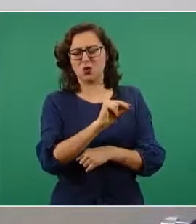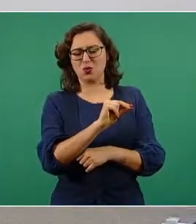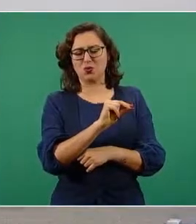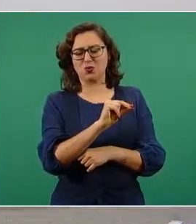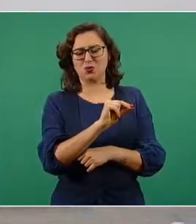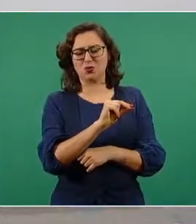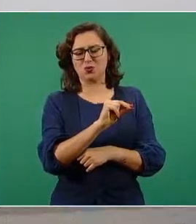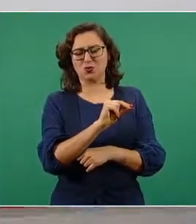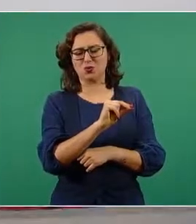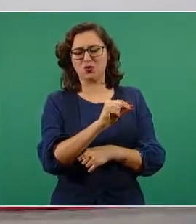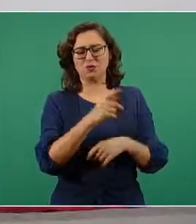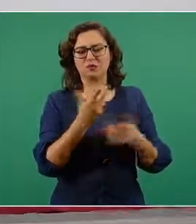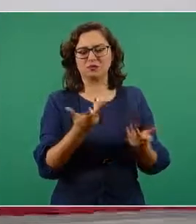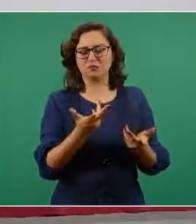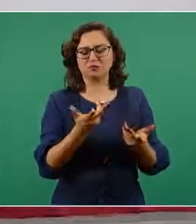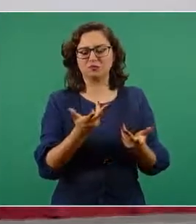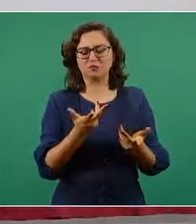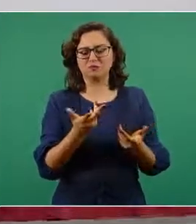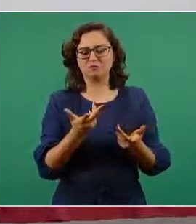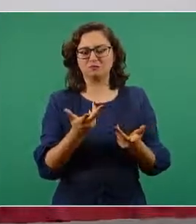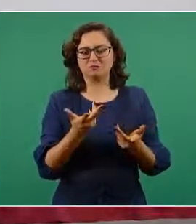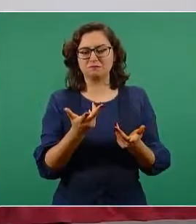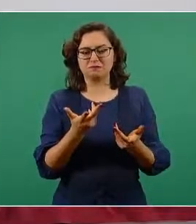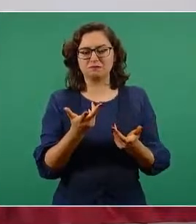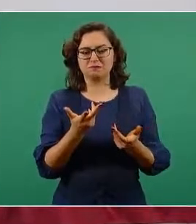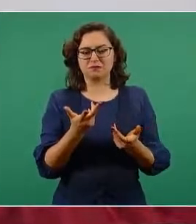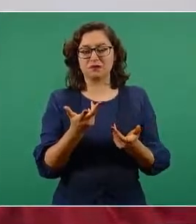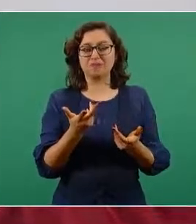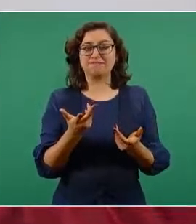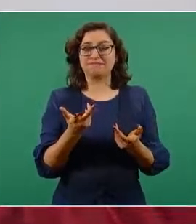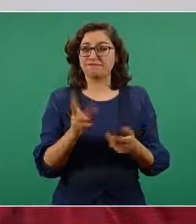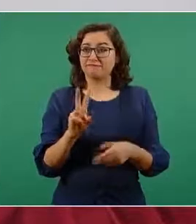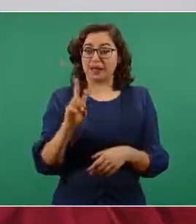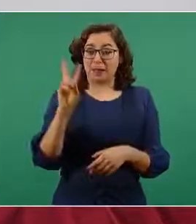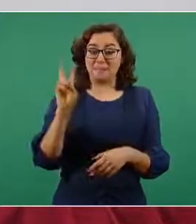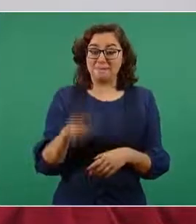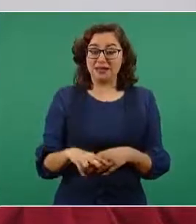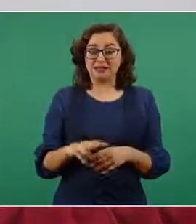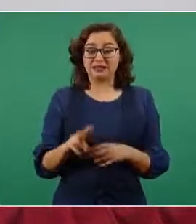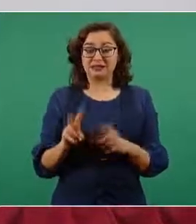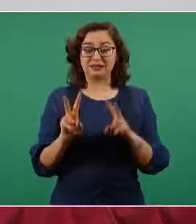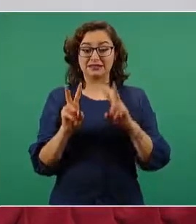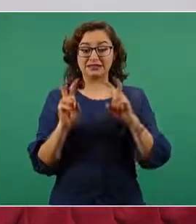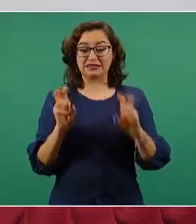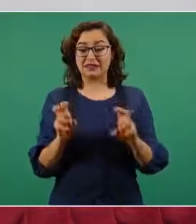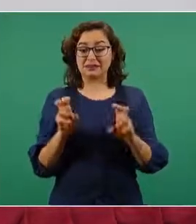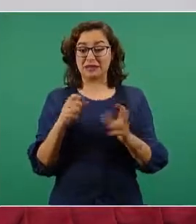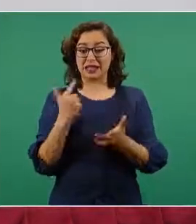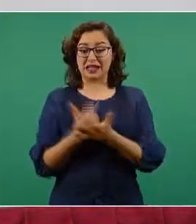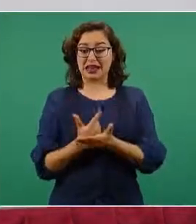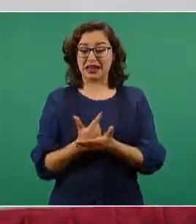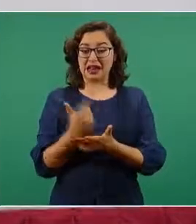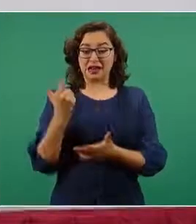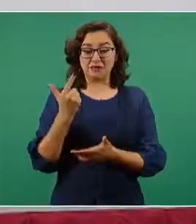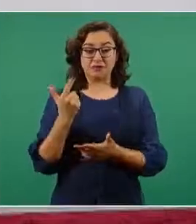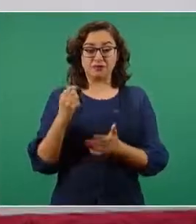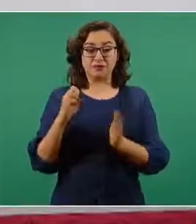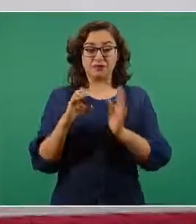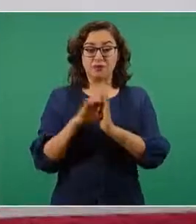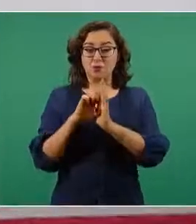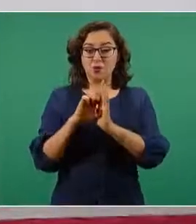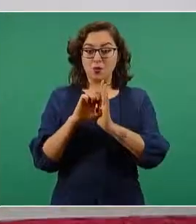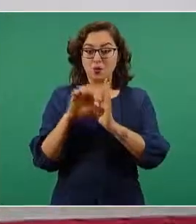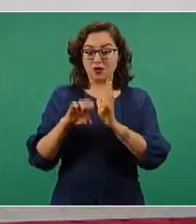por eso aún en casos tan graves como el quitar